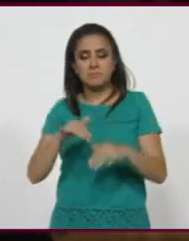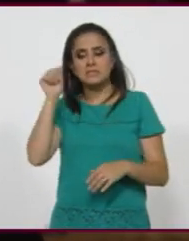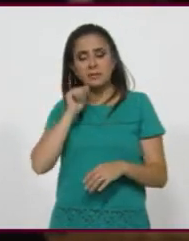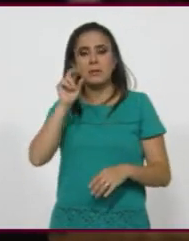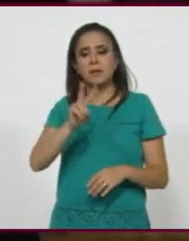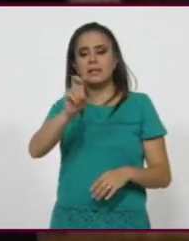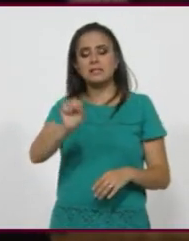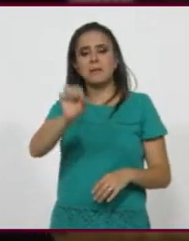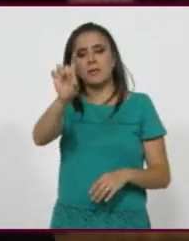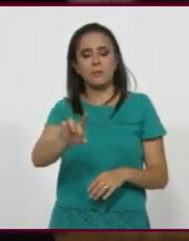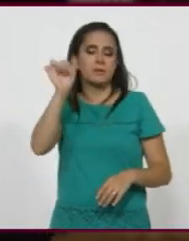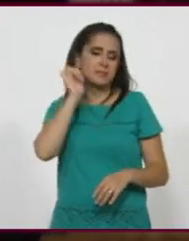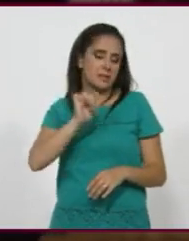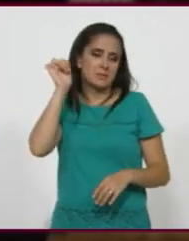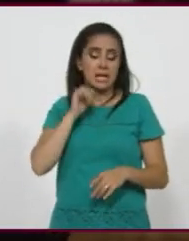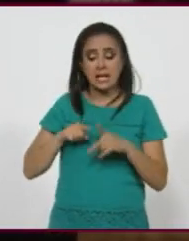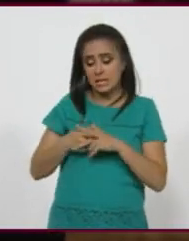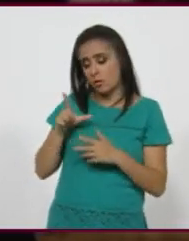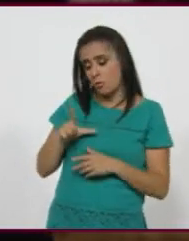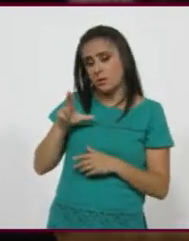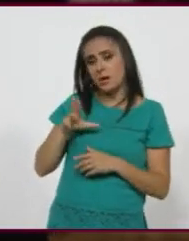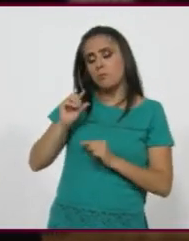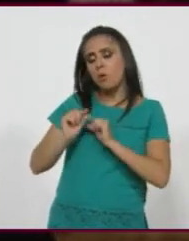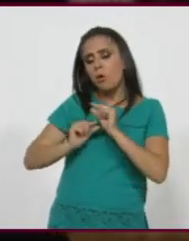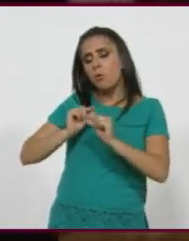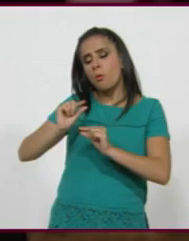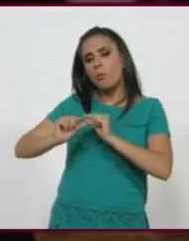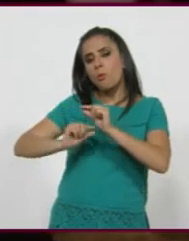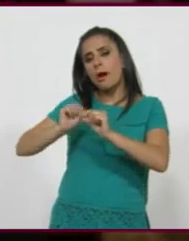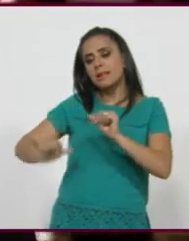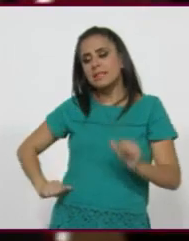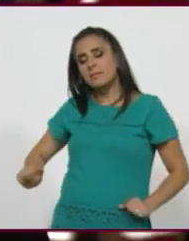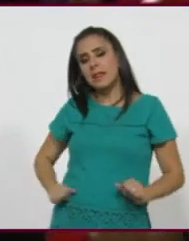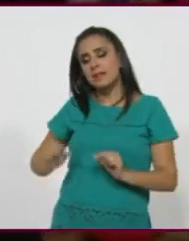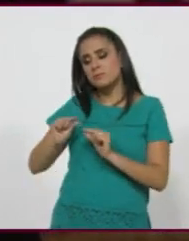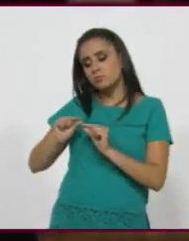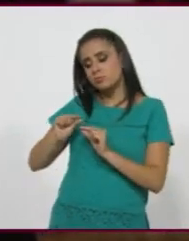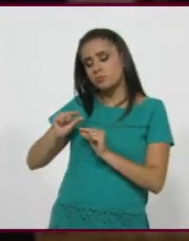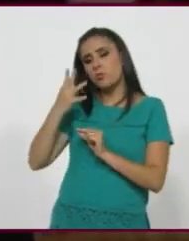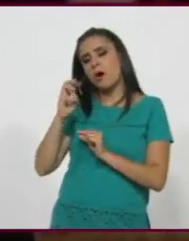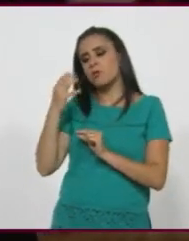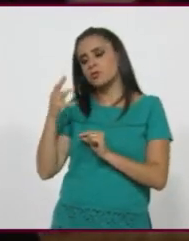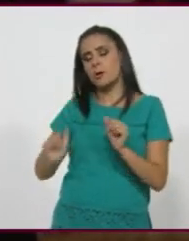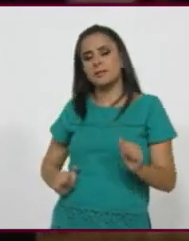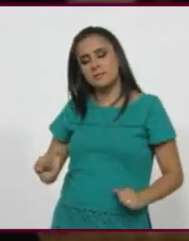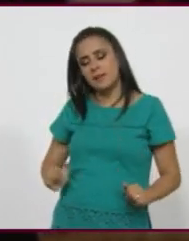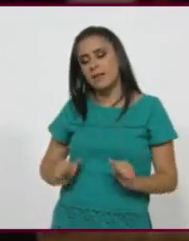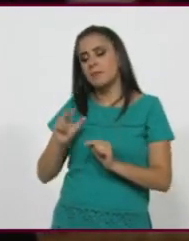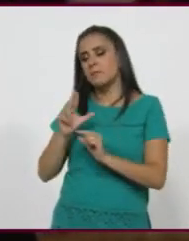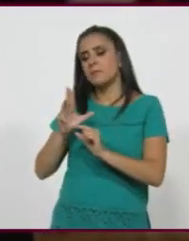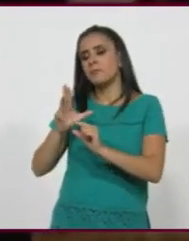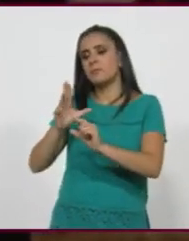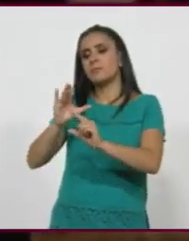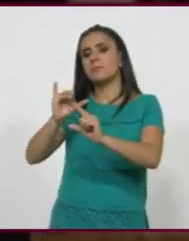semana y ya hacia el inicio de semana se va calentando poco a poco el ambiente. O sea que empezamos de nuevo con 4 o 5 actividades. Pero yo creo que